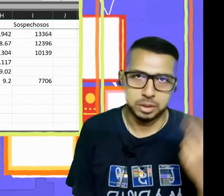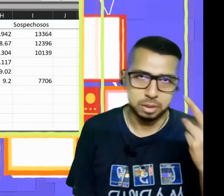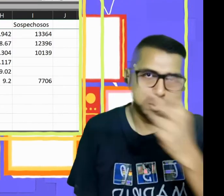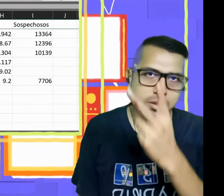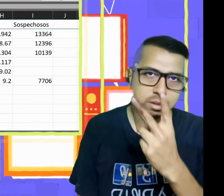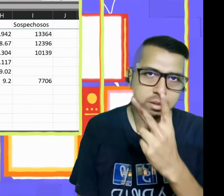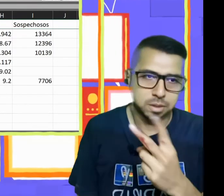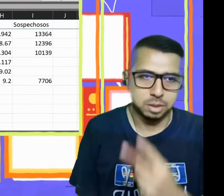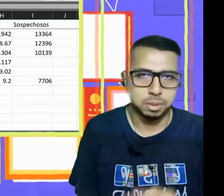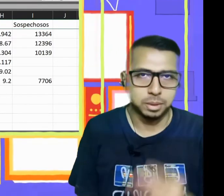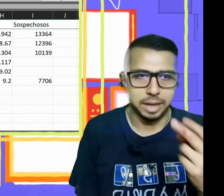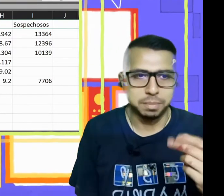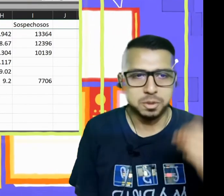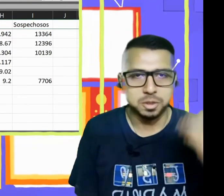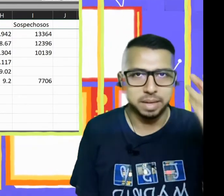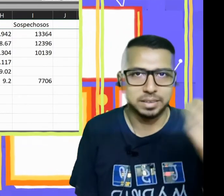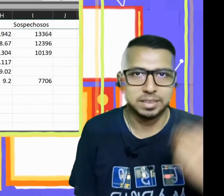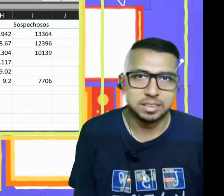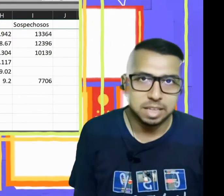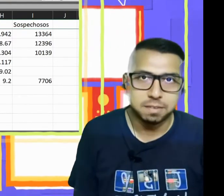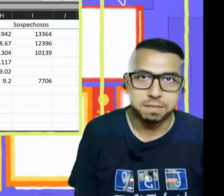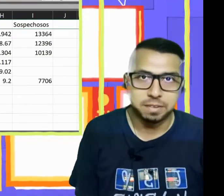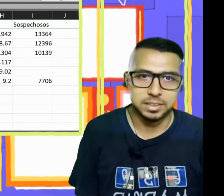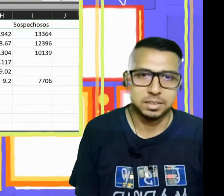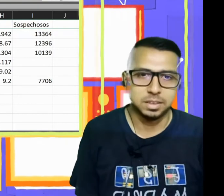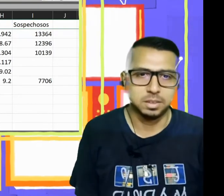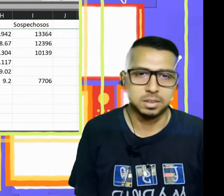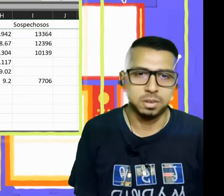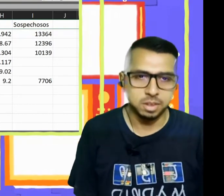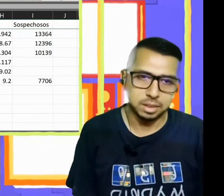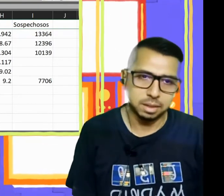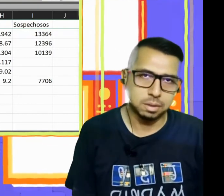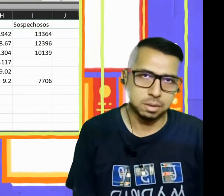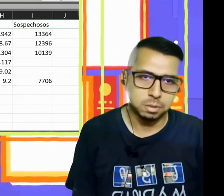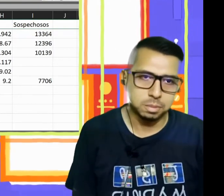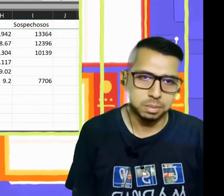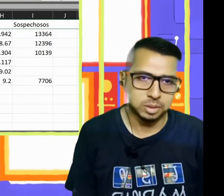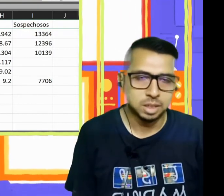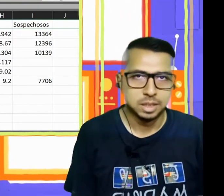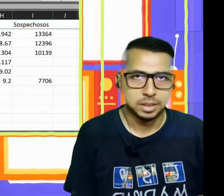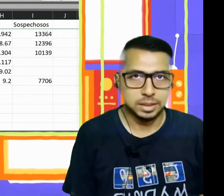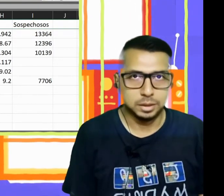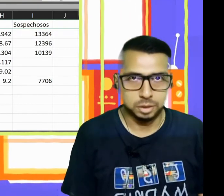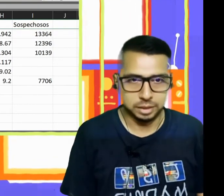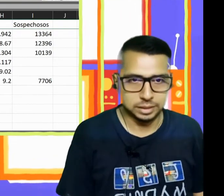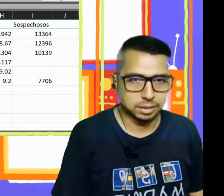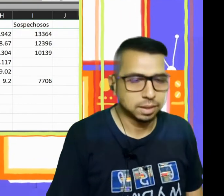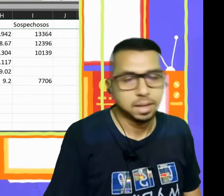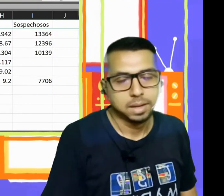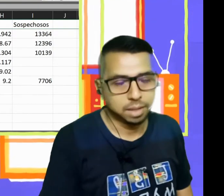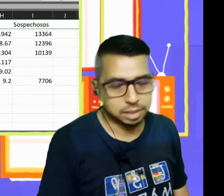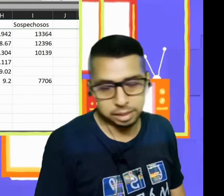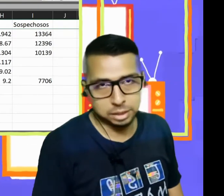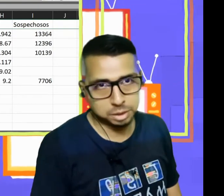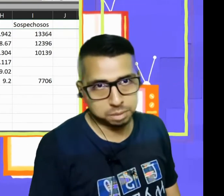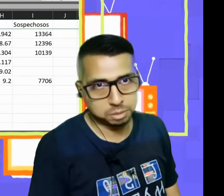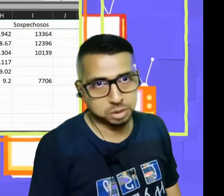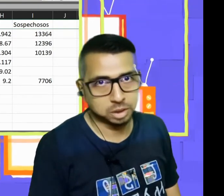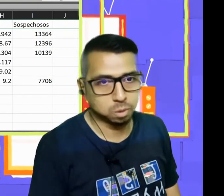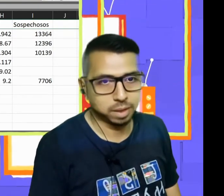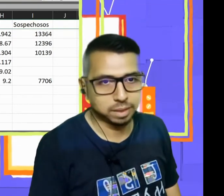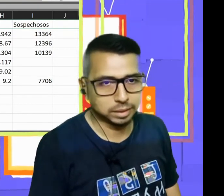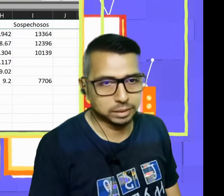por segundo día consecutivo, tenemos más de 100 fallecidos. Hoy tuvimos 113. El día de ayer